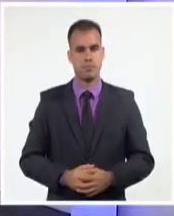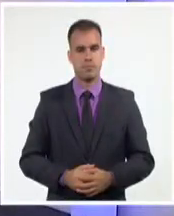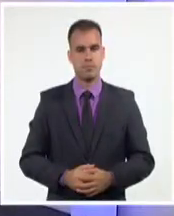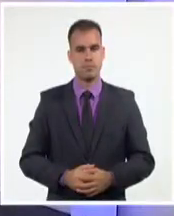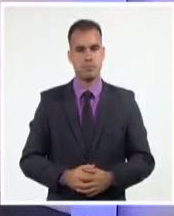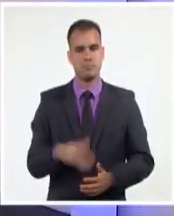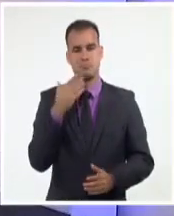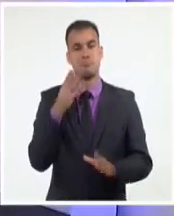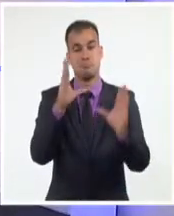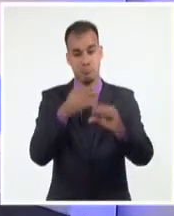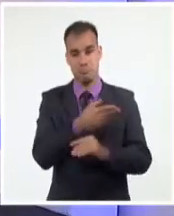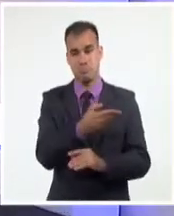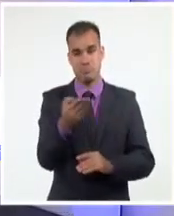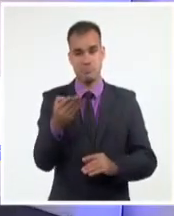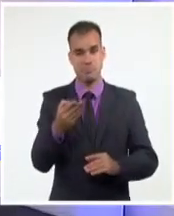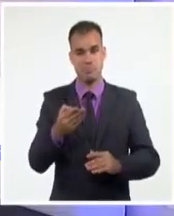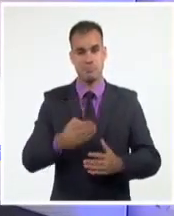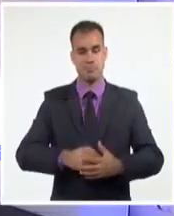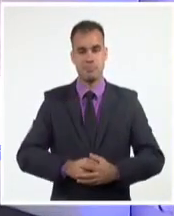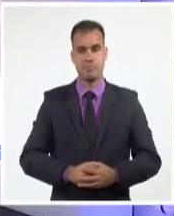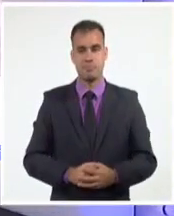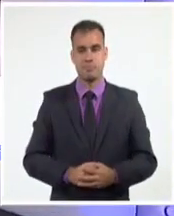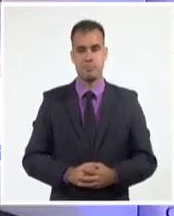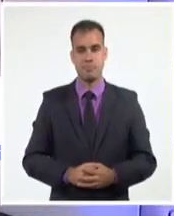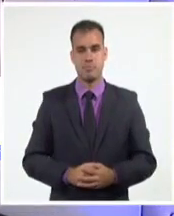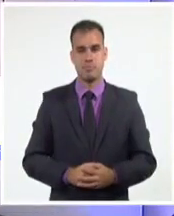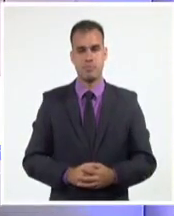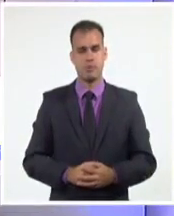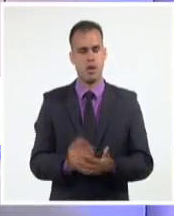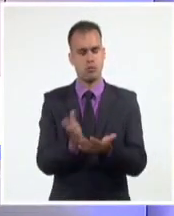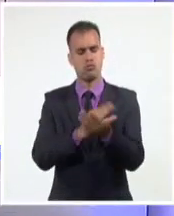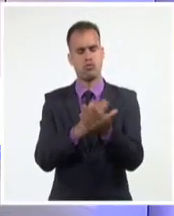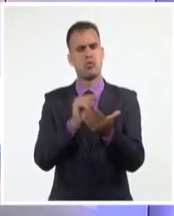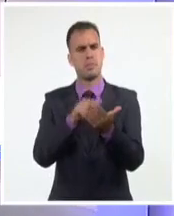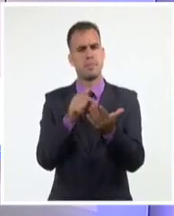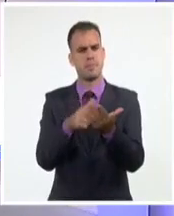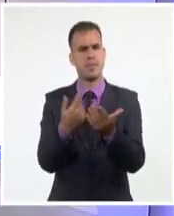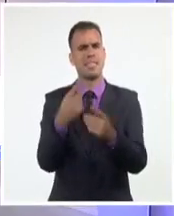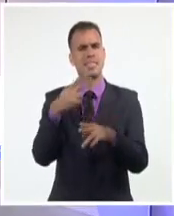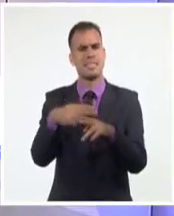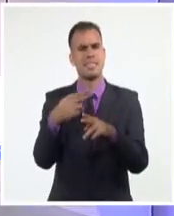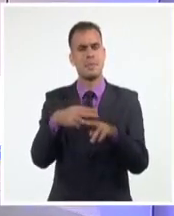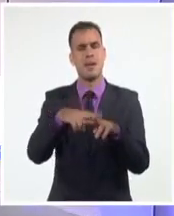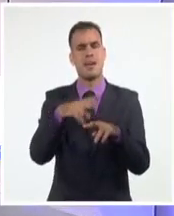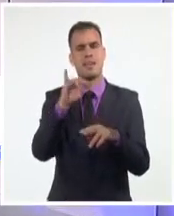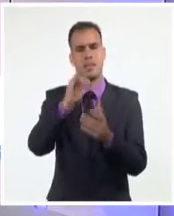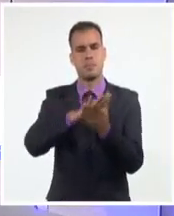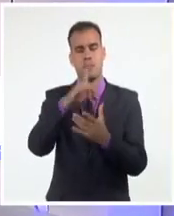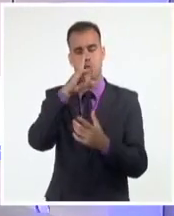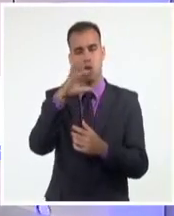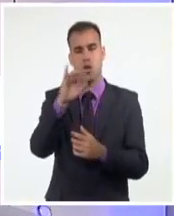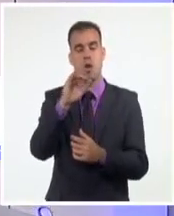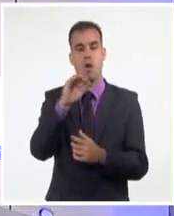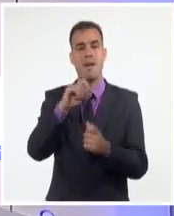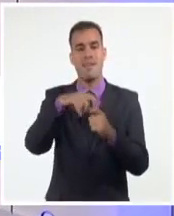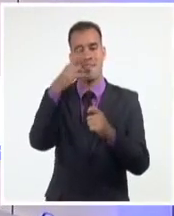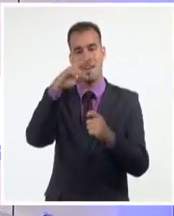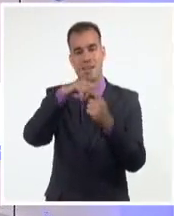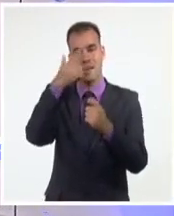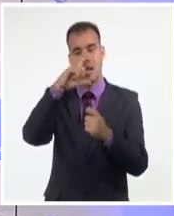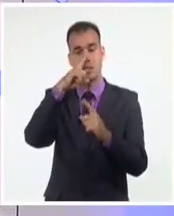Buenas noches. El volumen con un himno en la garganta de los compiladores José Antonio Baujín y Mercy Ruiz fue presentado